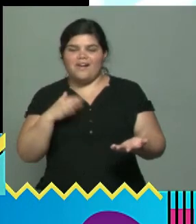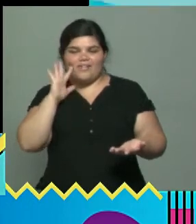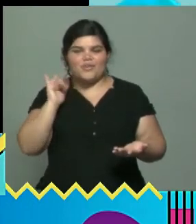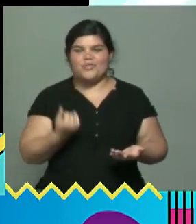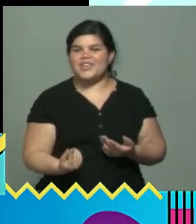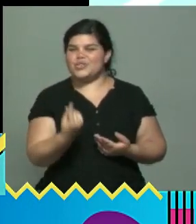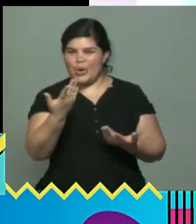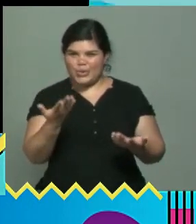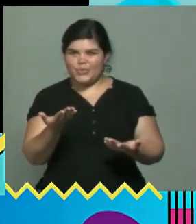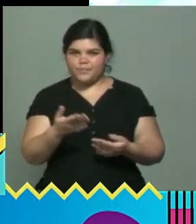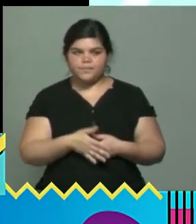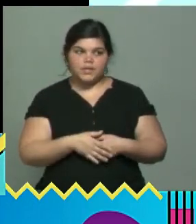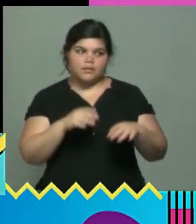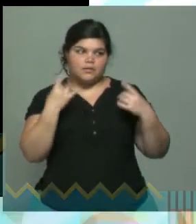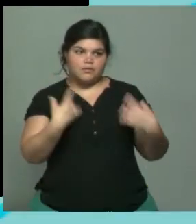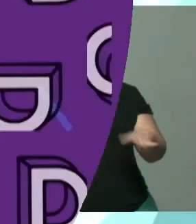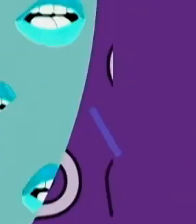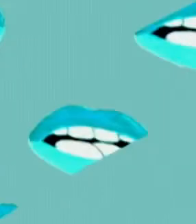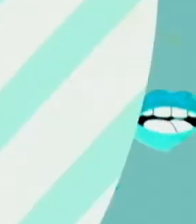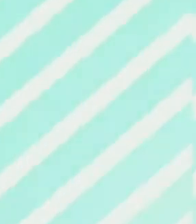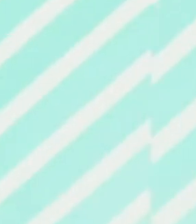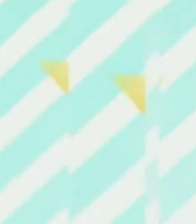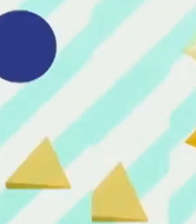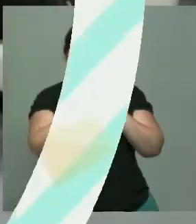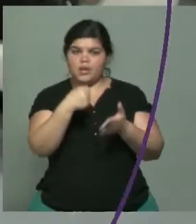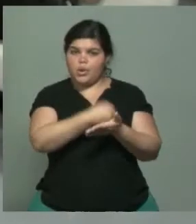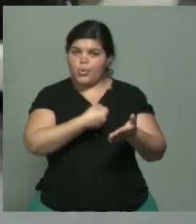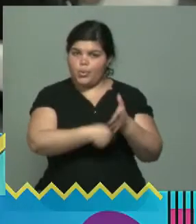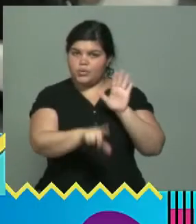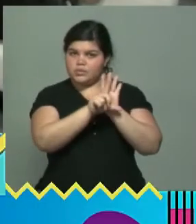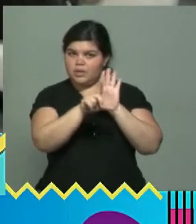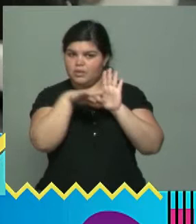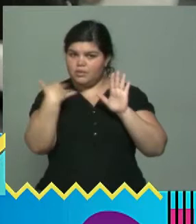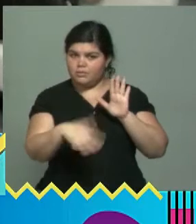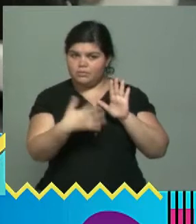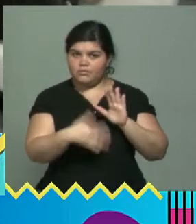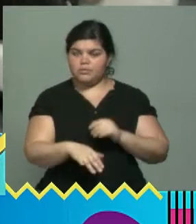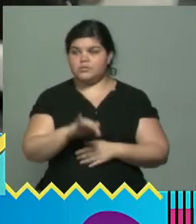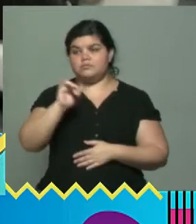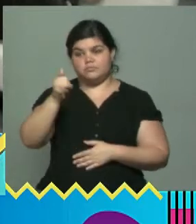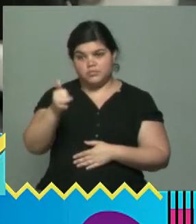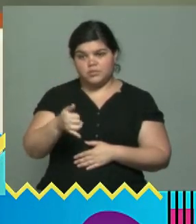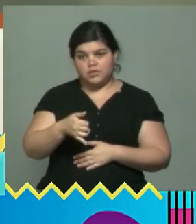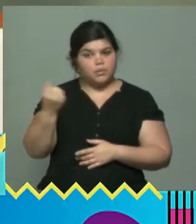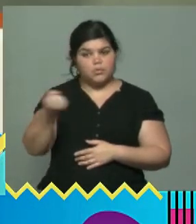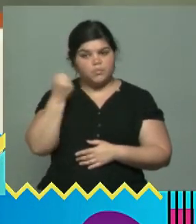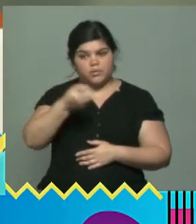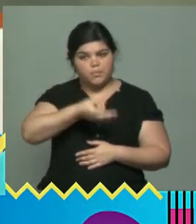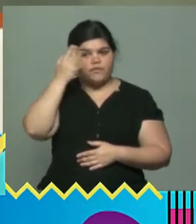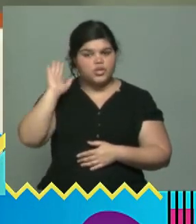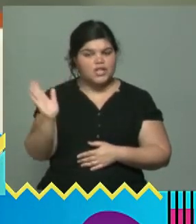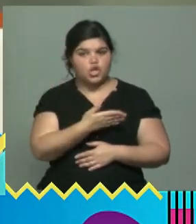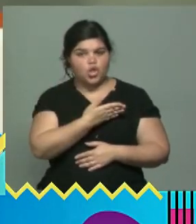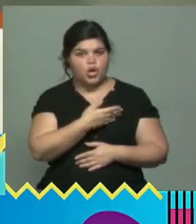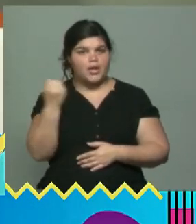Es un desafío en cuanto a esto, en cuanto a que yo creo que todos los profesionales se tienen que plantear desde el punto de que la creatividad